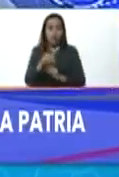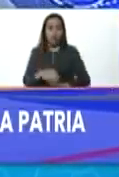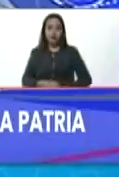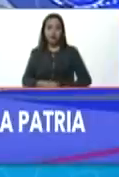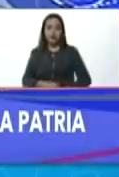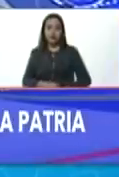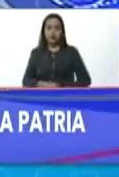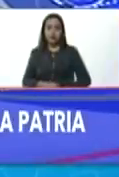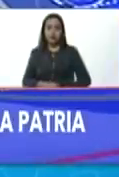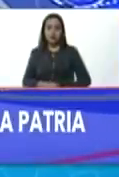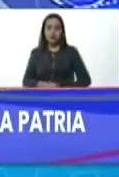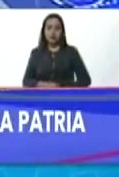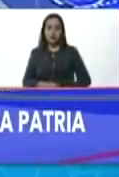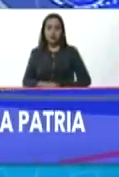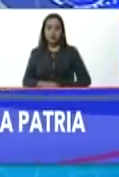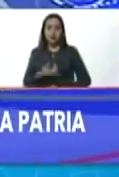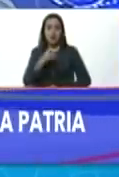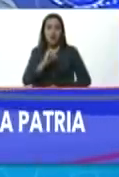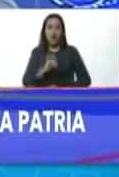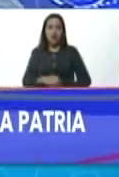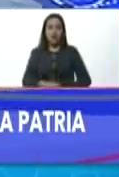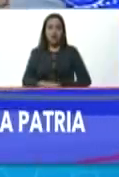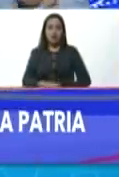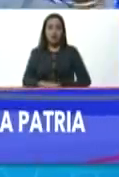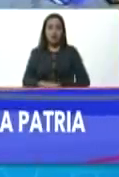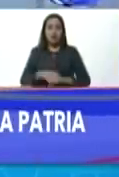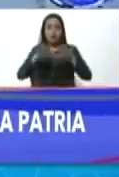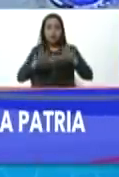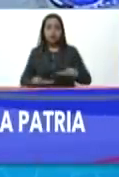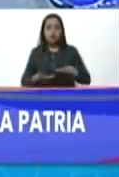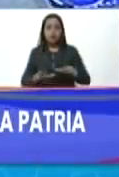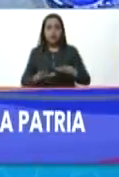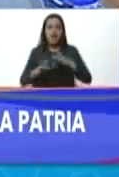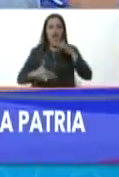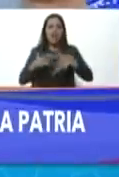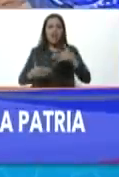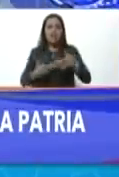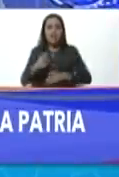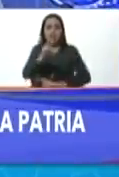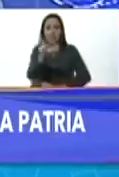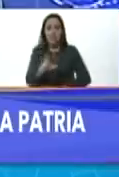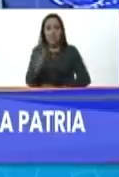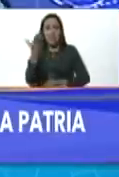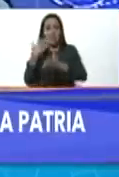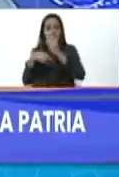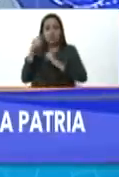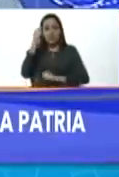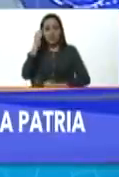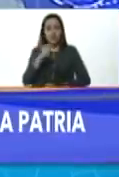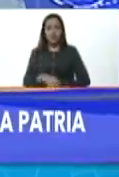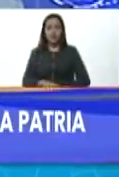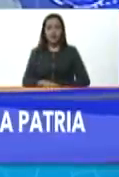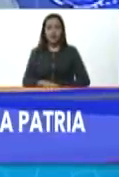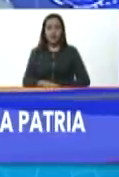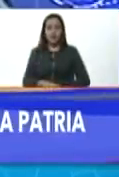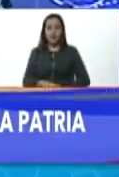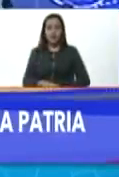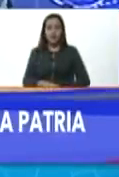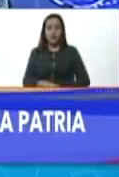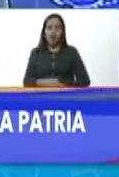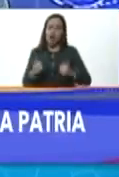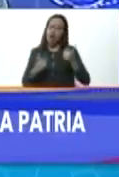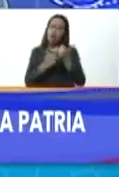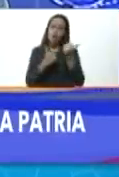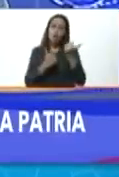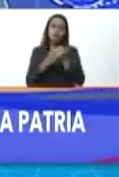declarado una paralización general de actividades en Italia el día de ayer. Nuestra solidaridad con el pueblo